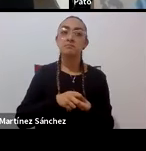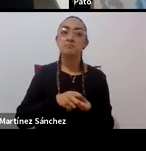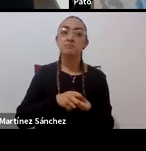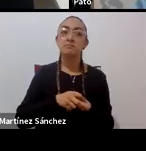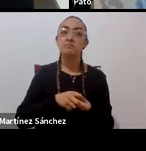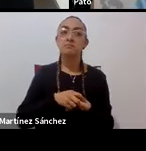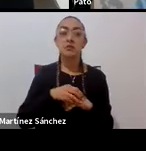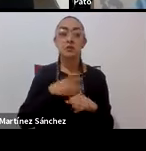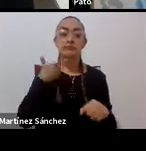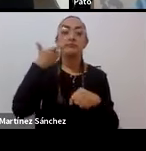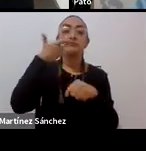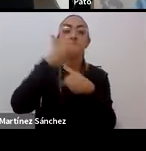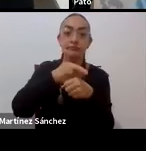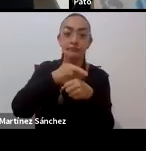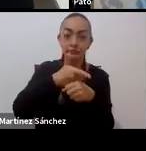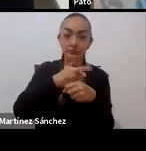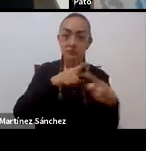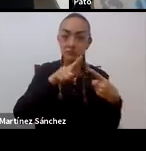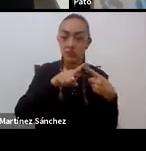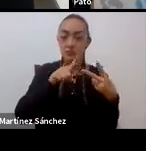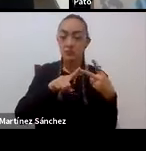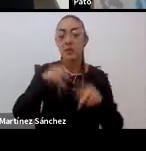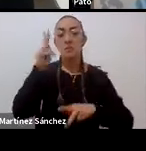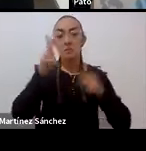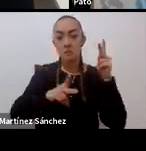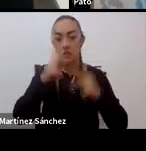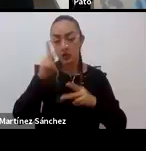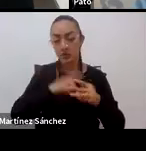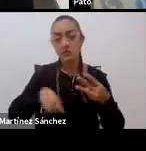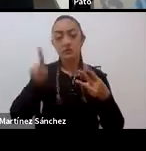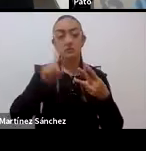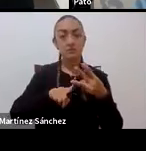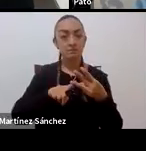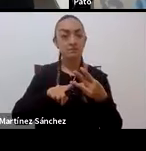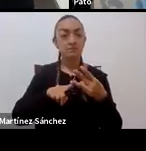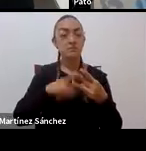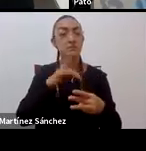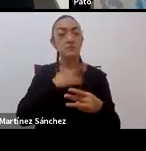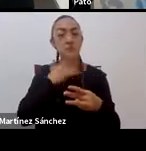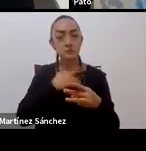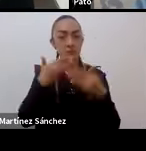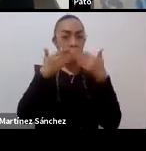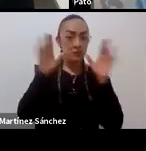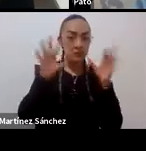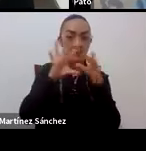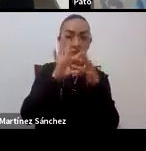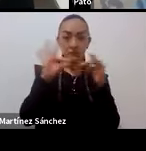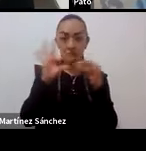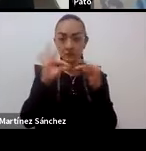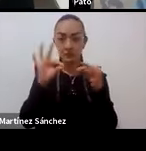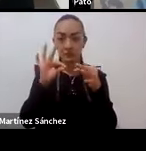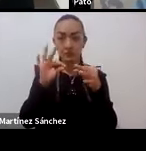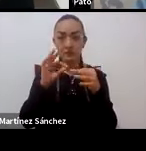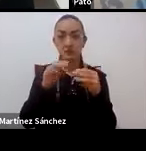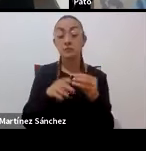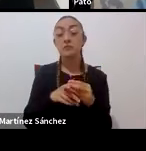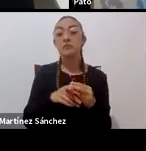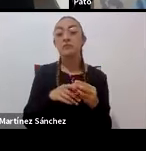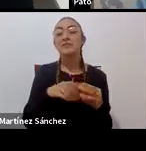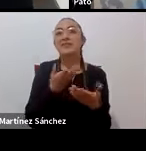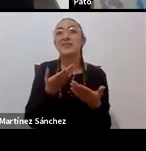proceso de sensibilización y desnormalización, ¿no? Sobre todo en procesos de